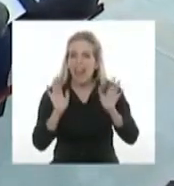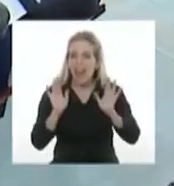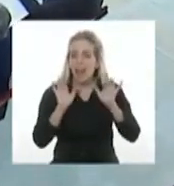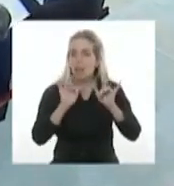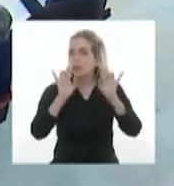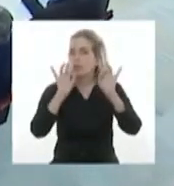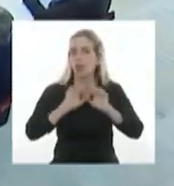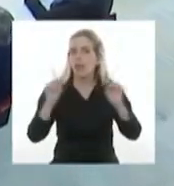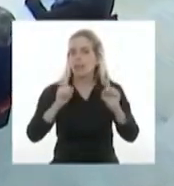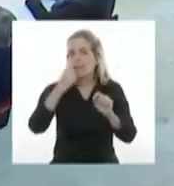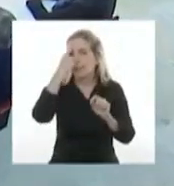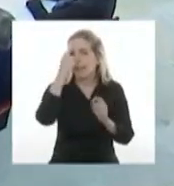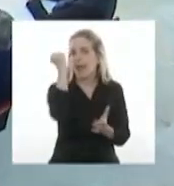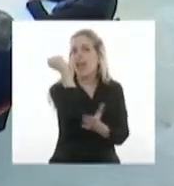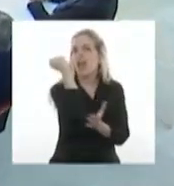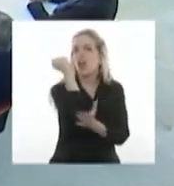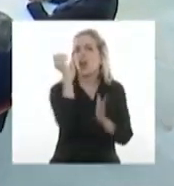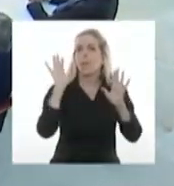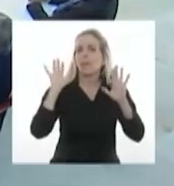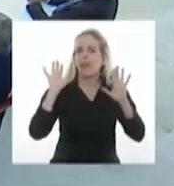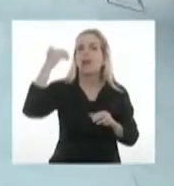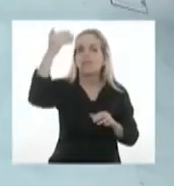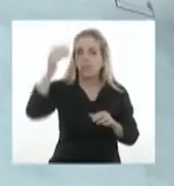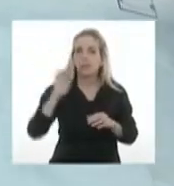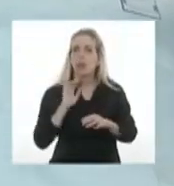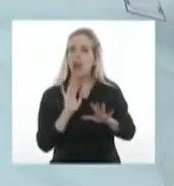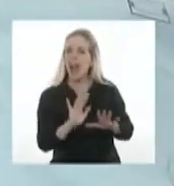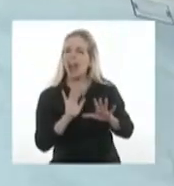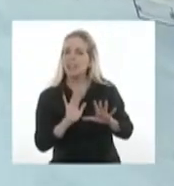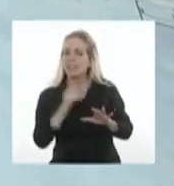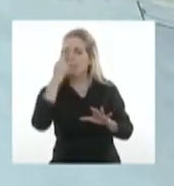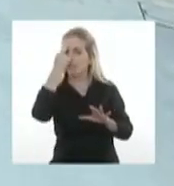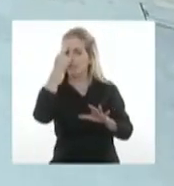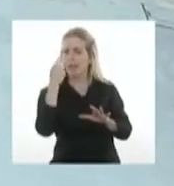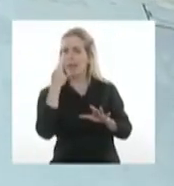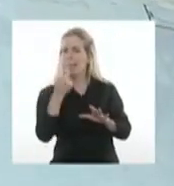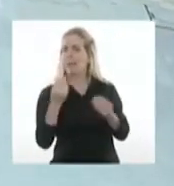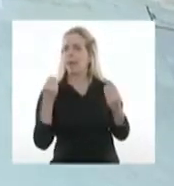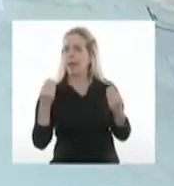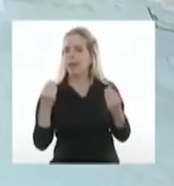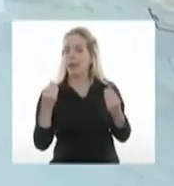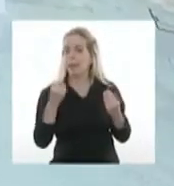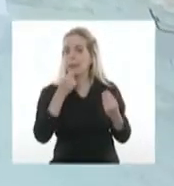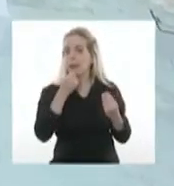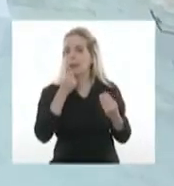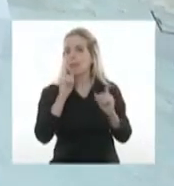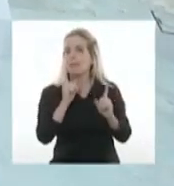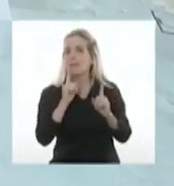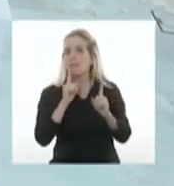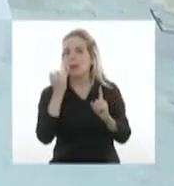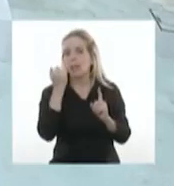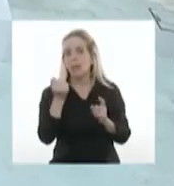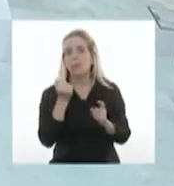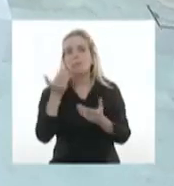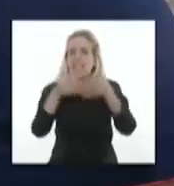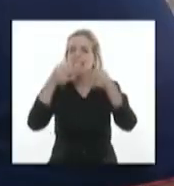es un sistema que no tiene un mecanismo de solución de controversia vigente, creíble, y que aparte se cumple a los lados que hace. Entonces, los